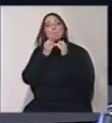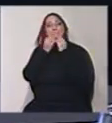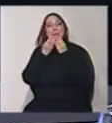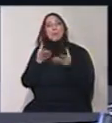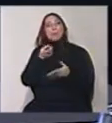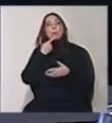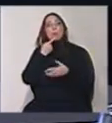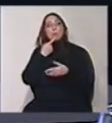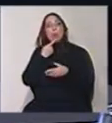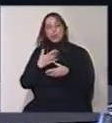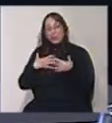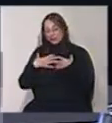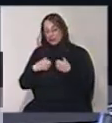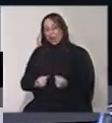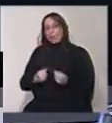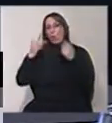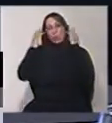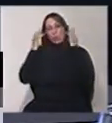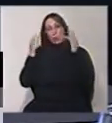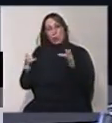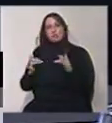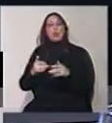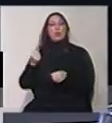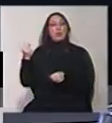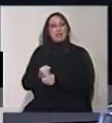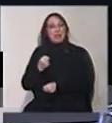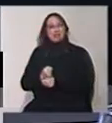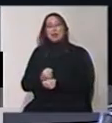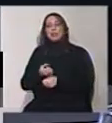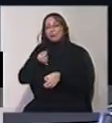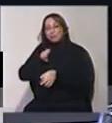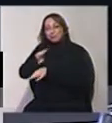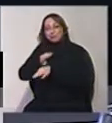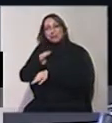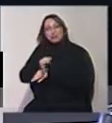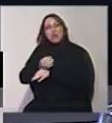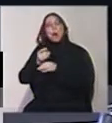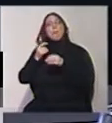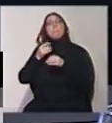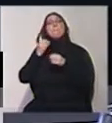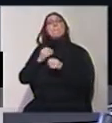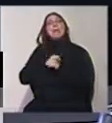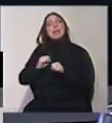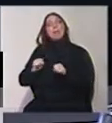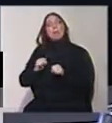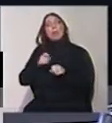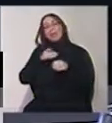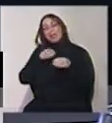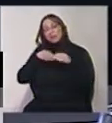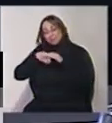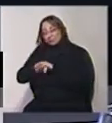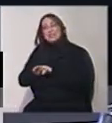políticas de salud, de educación, de trabajo, de formación, que permitan integrar a la persona y darle